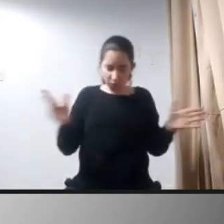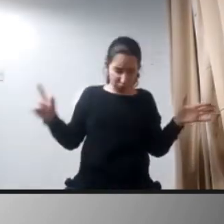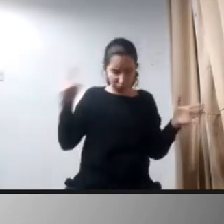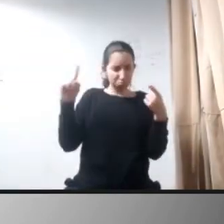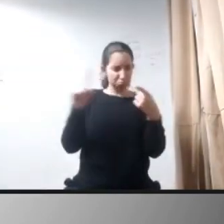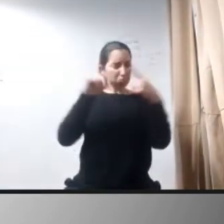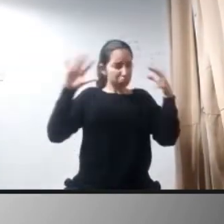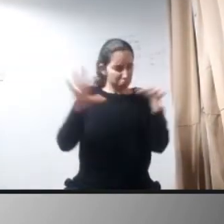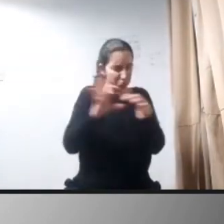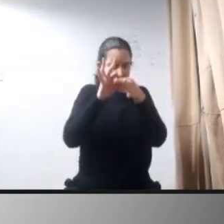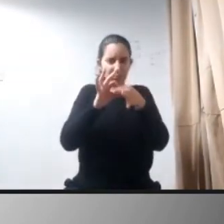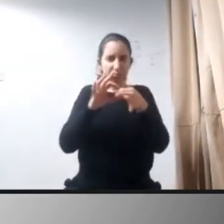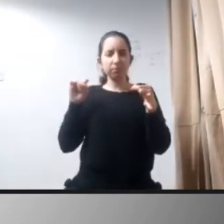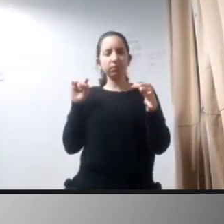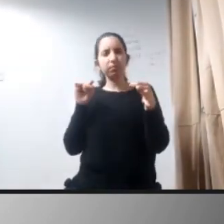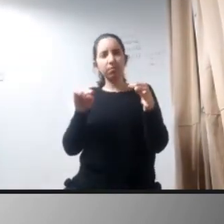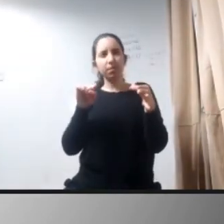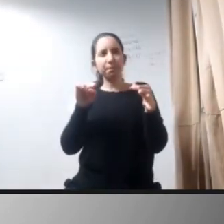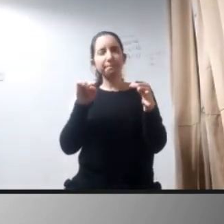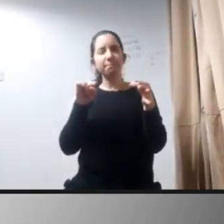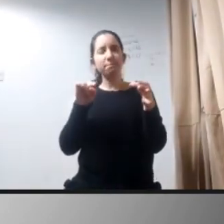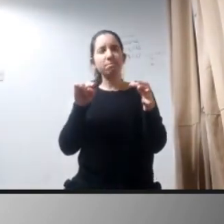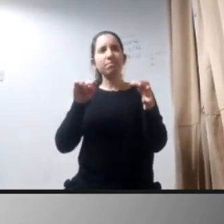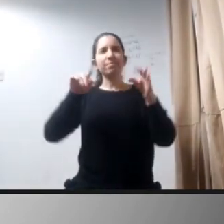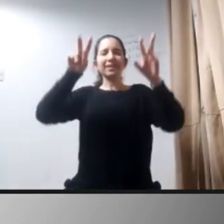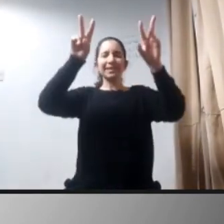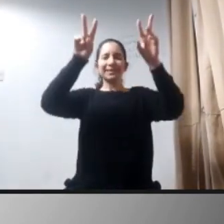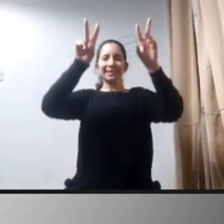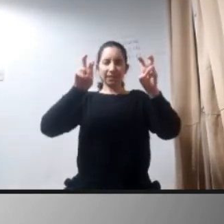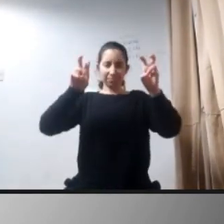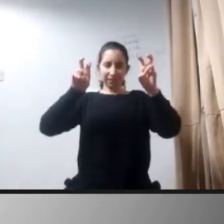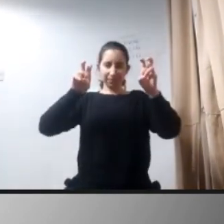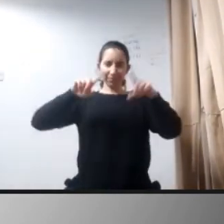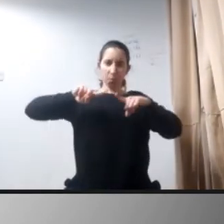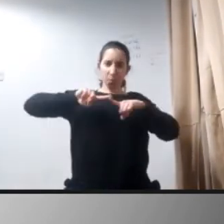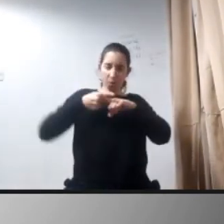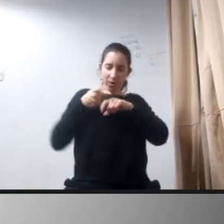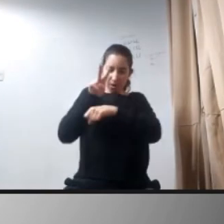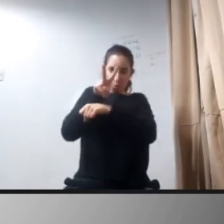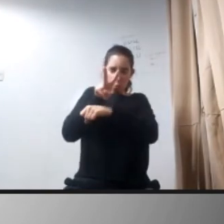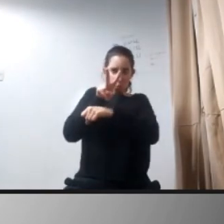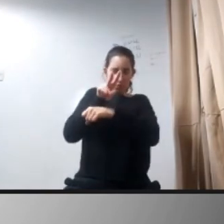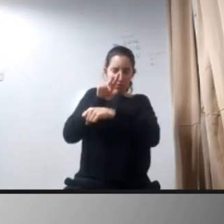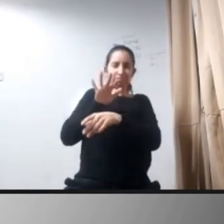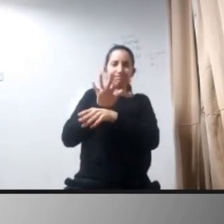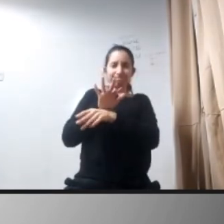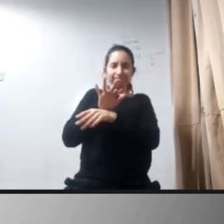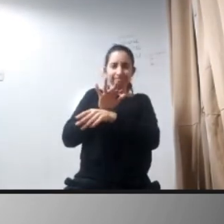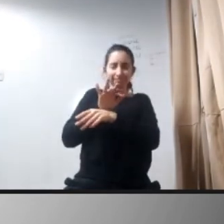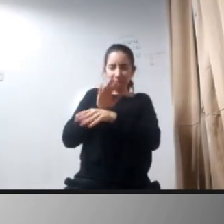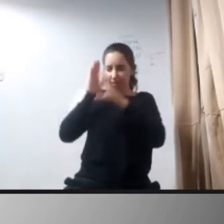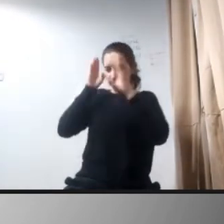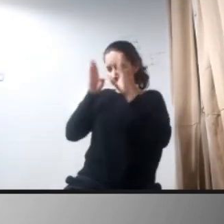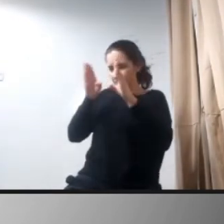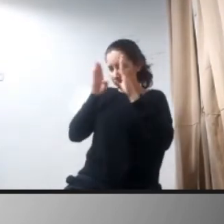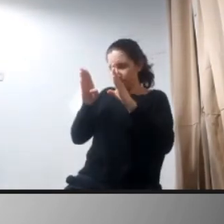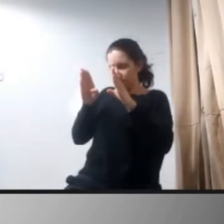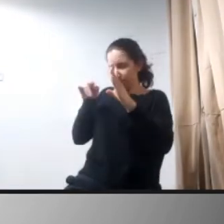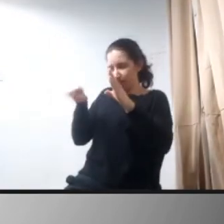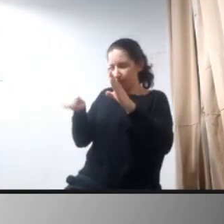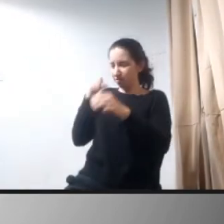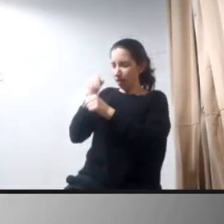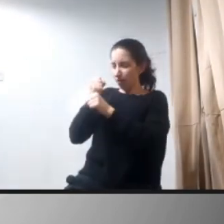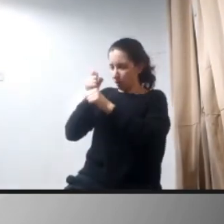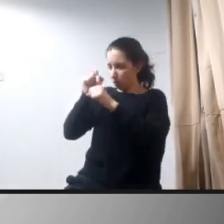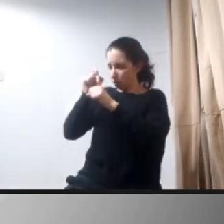en que al poner las políticas de cuidado en el, pero centradas en quienes cuidan, y en la